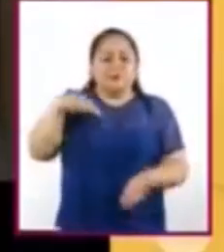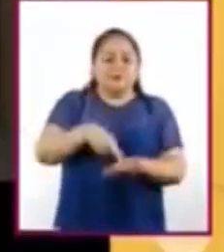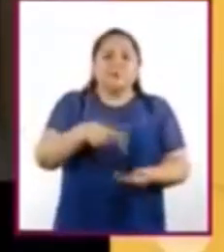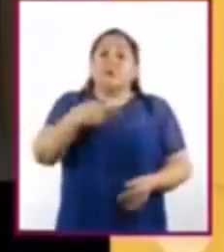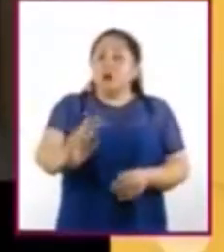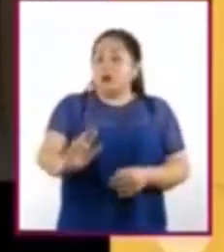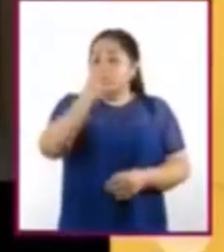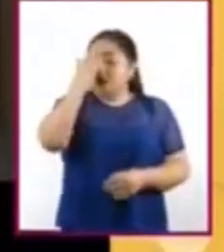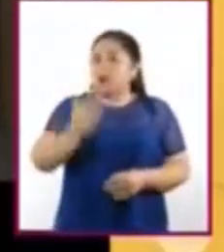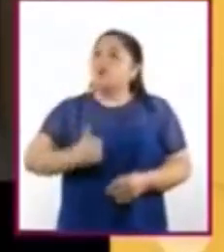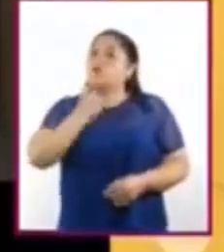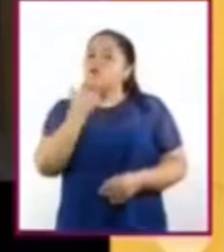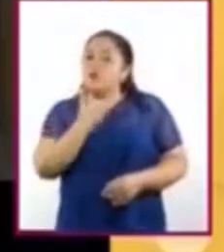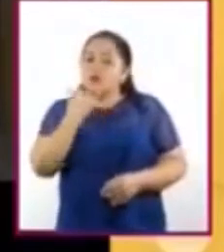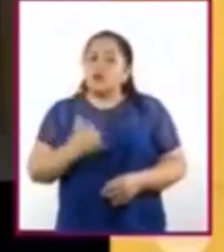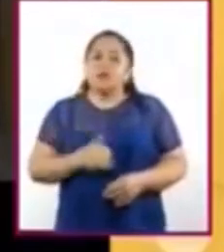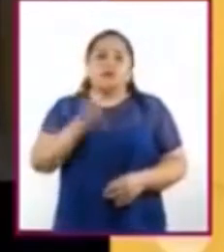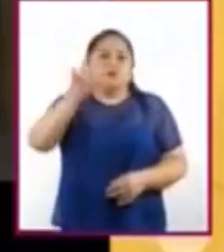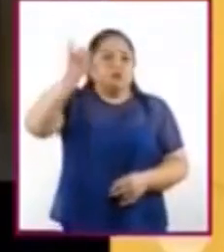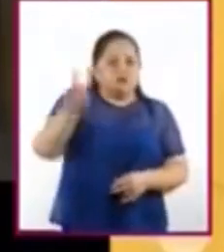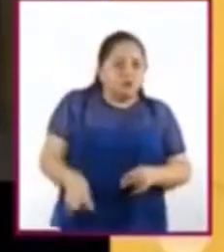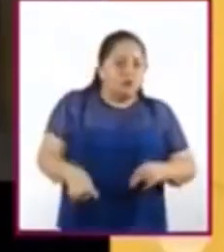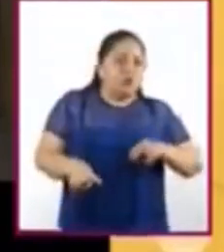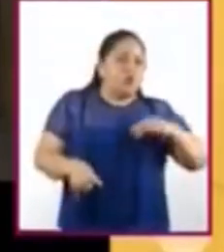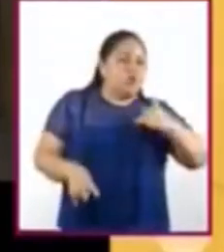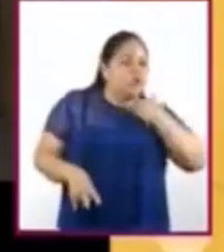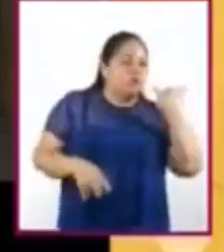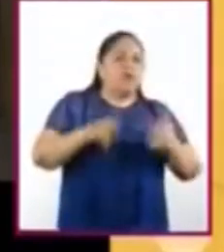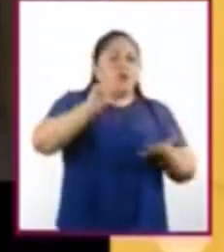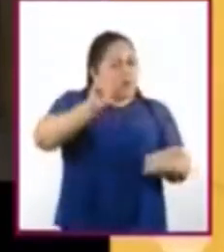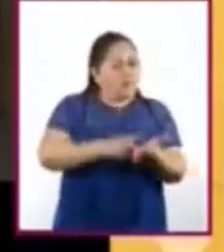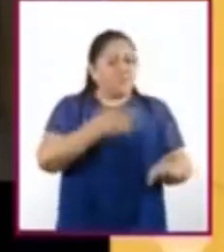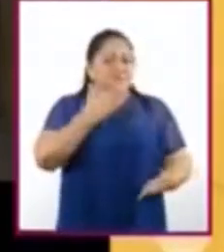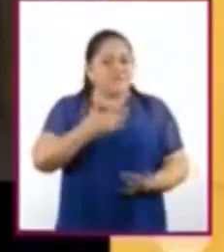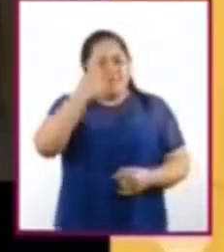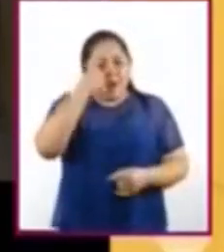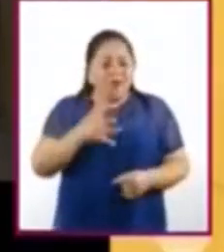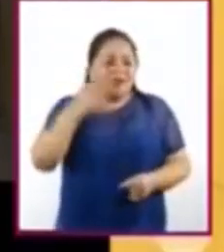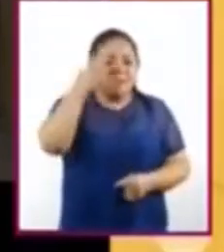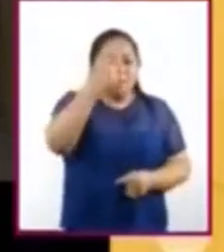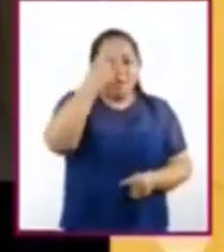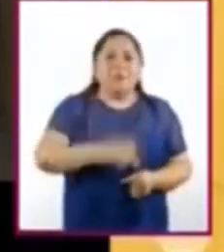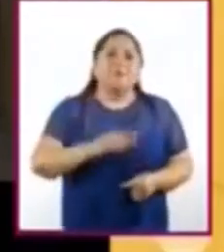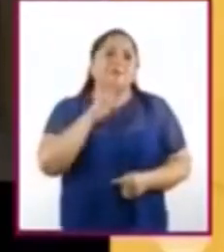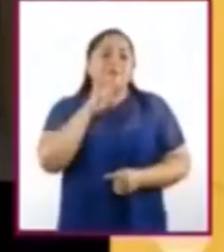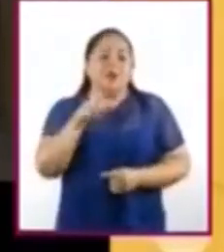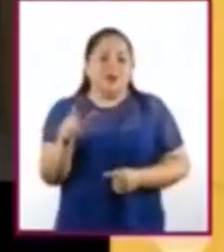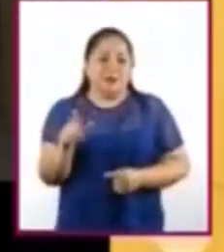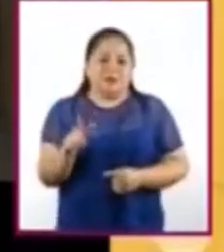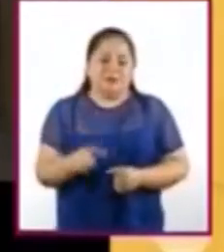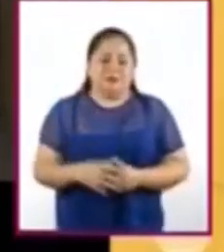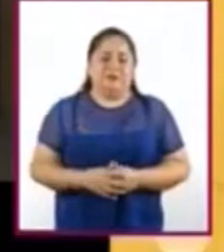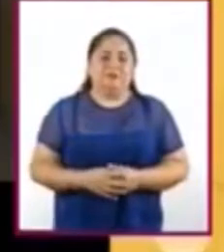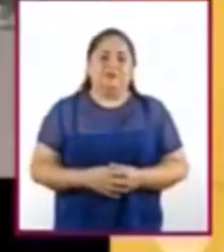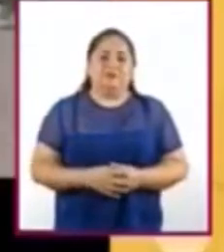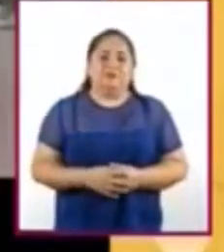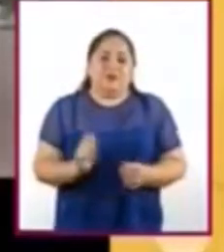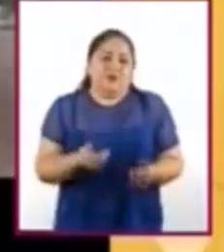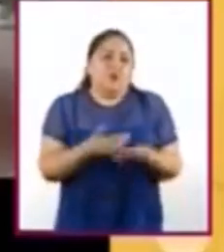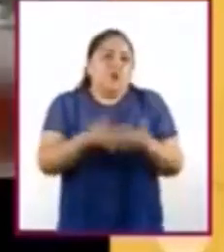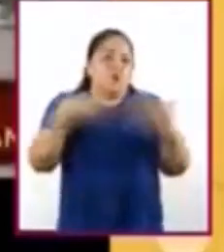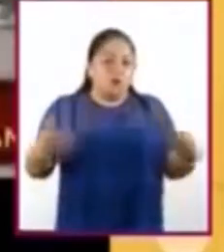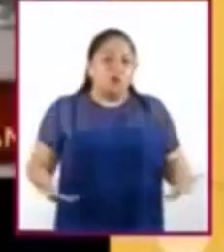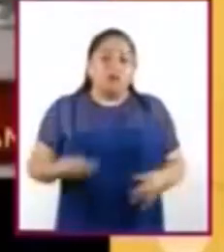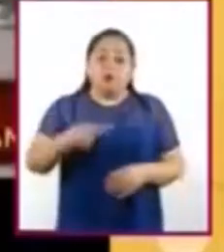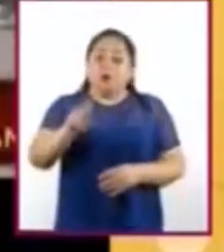recordar errores, recordar aciertos y recuperarlos entonces para poder actuar hoy. Que no